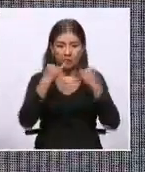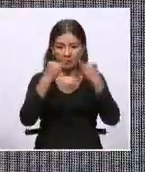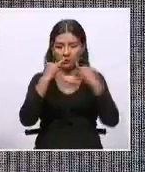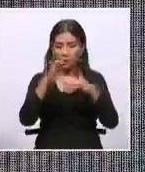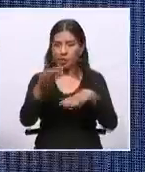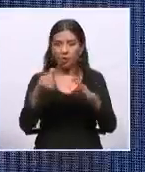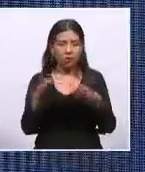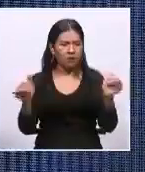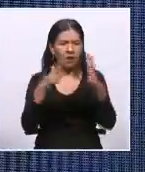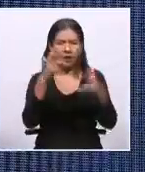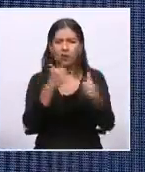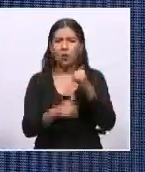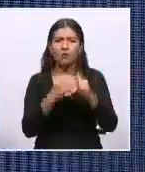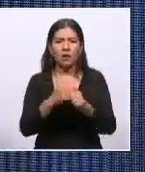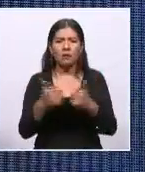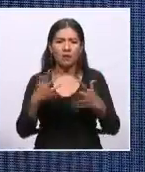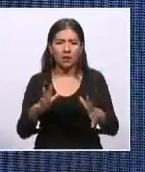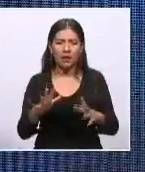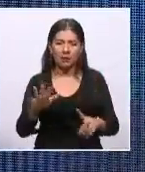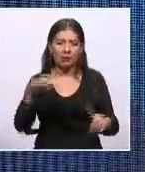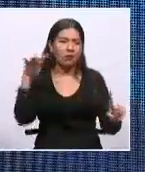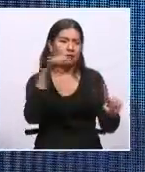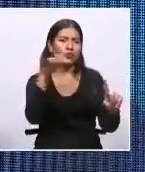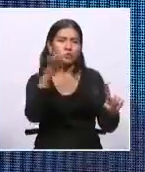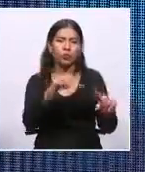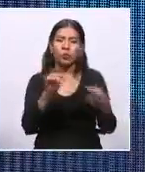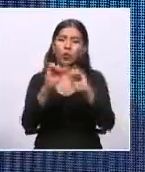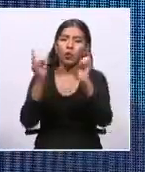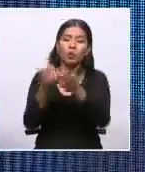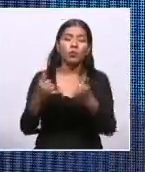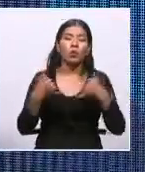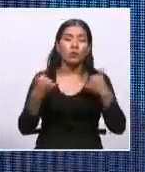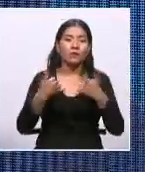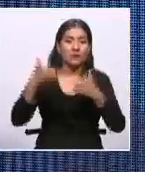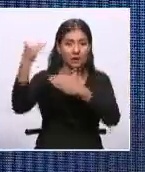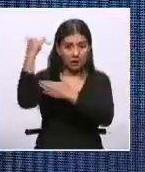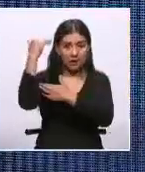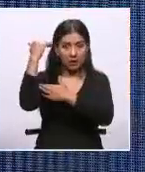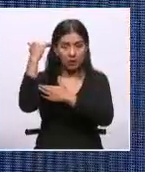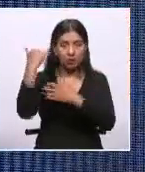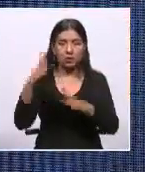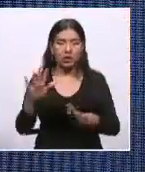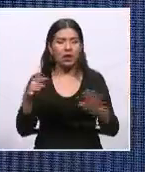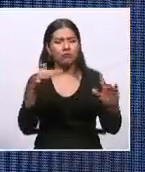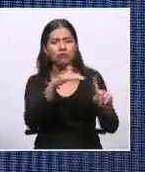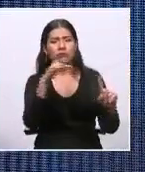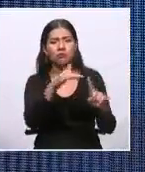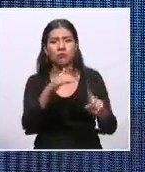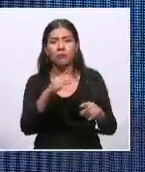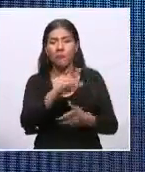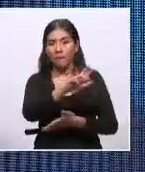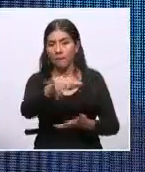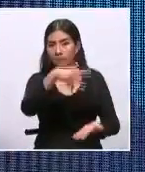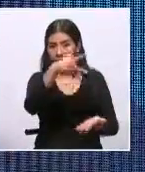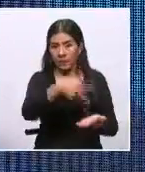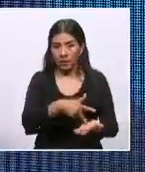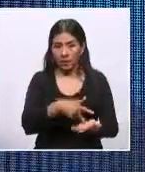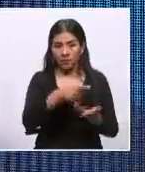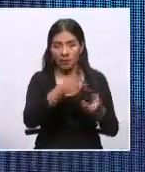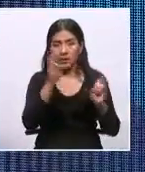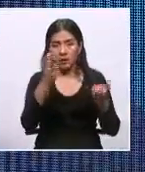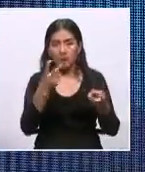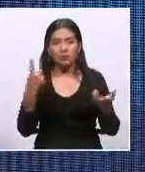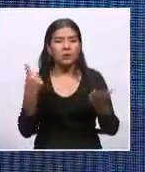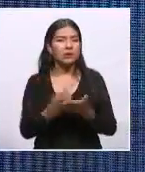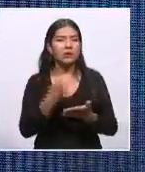imágenes eran elocuentes de un ataque de parte de la Unión Juvenil Cruceñista al Plan 3000, un plan que